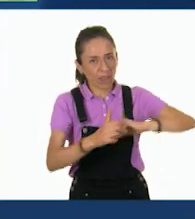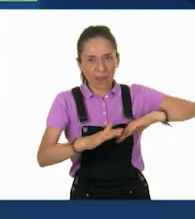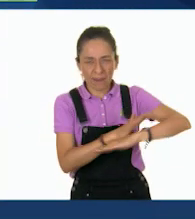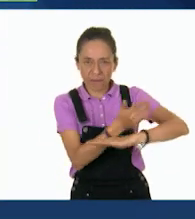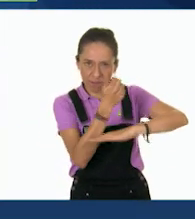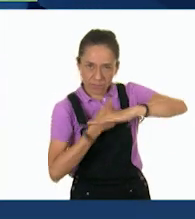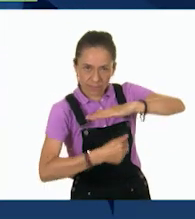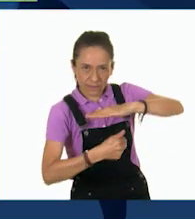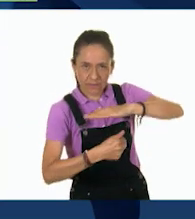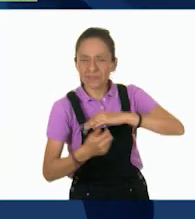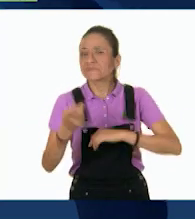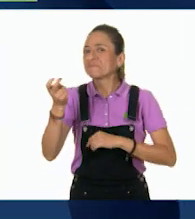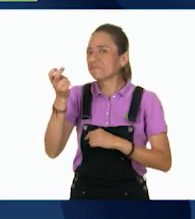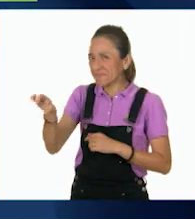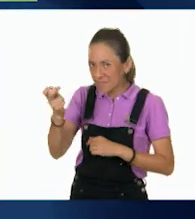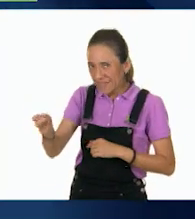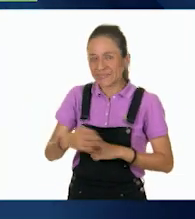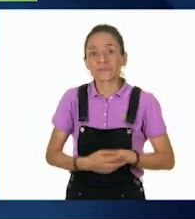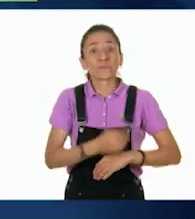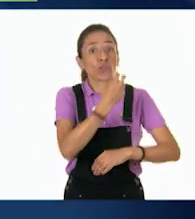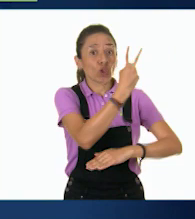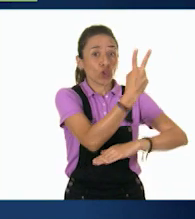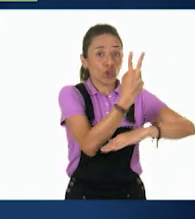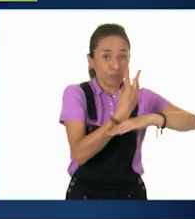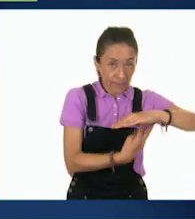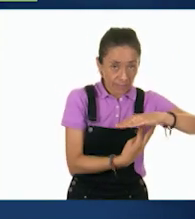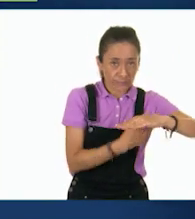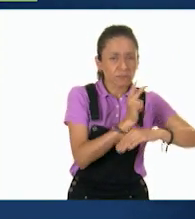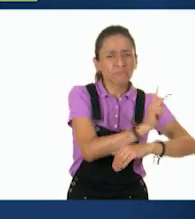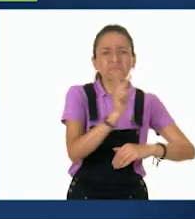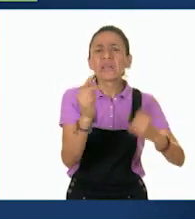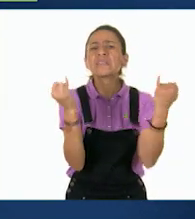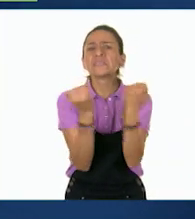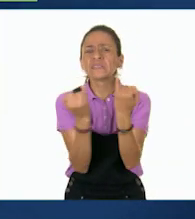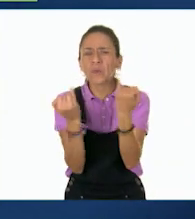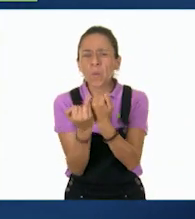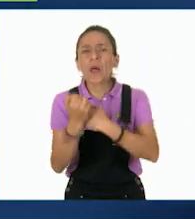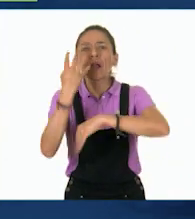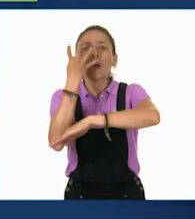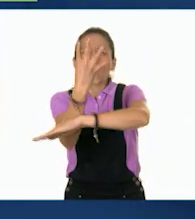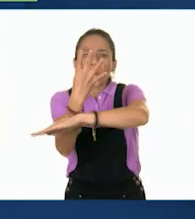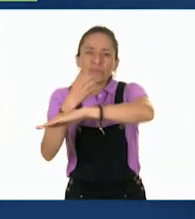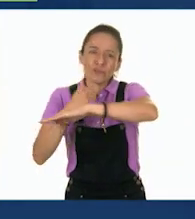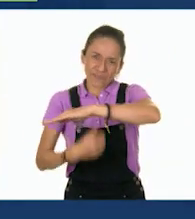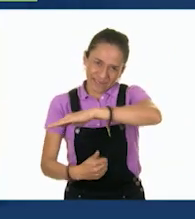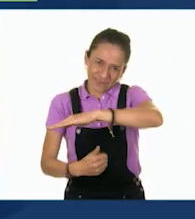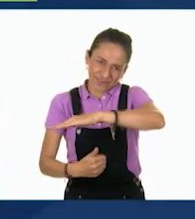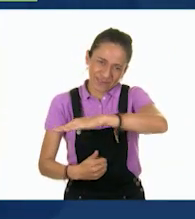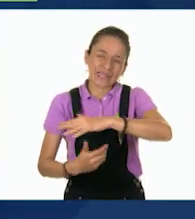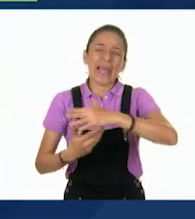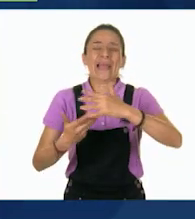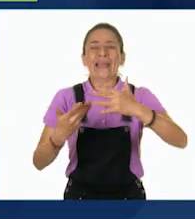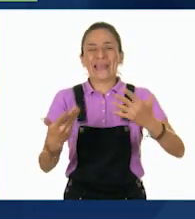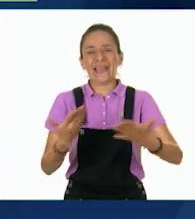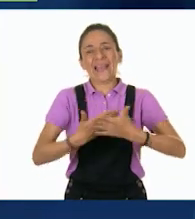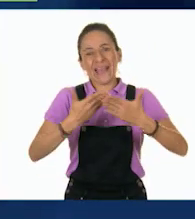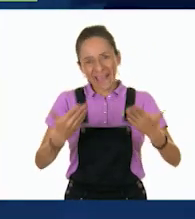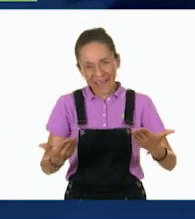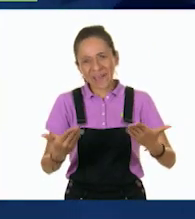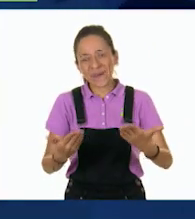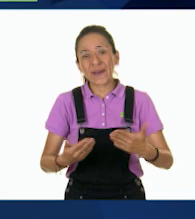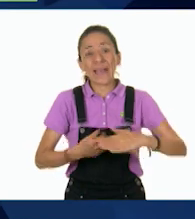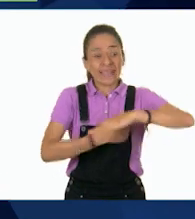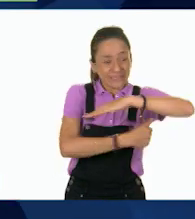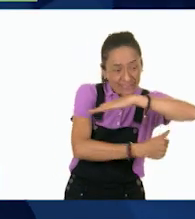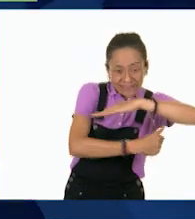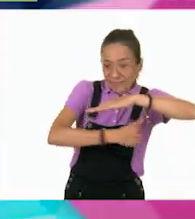Exacto. Y 2 tercios es equivalente a 4 sextos. Así ya nos es mucho más fácil sumar sextos